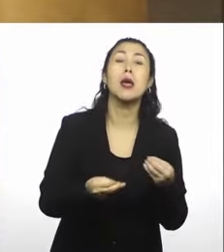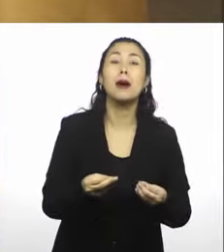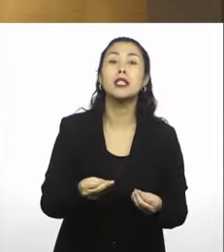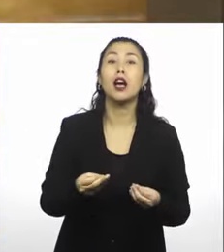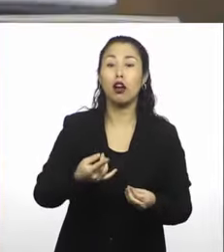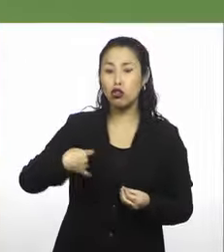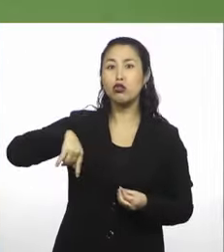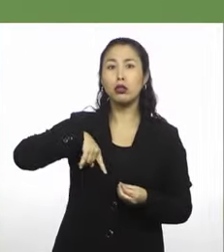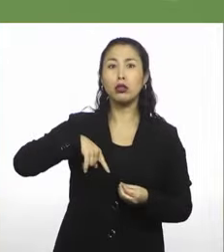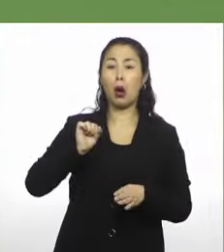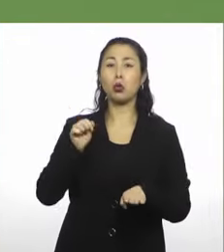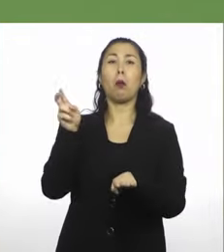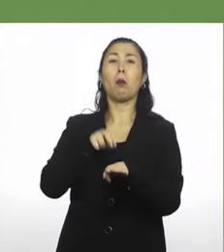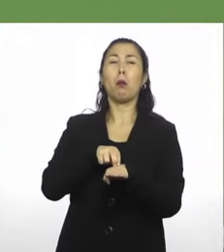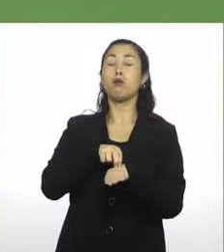le den una vuelta.